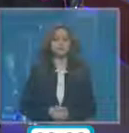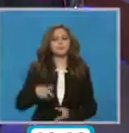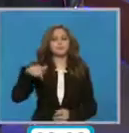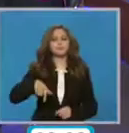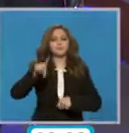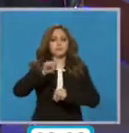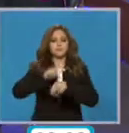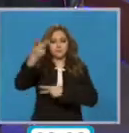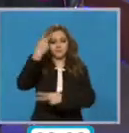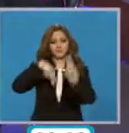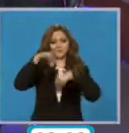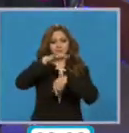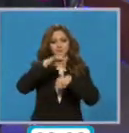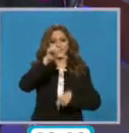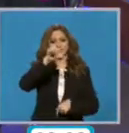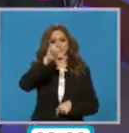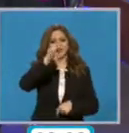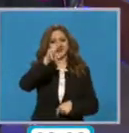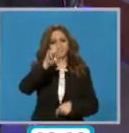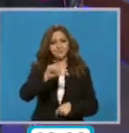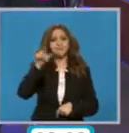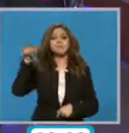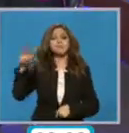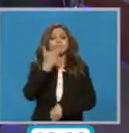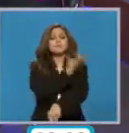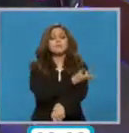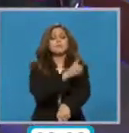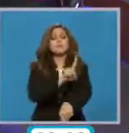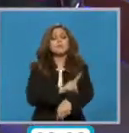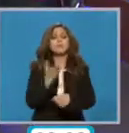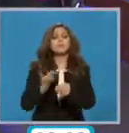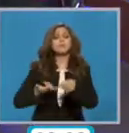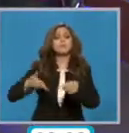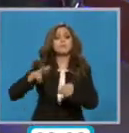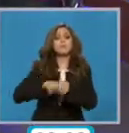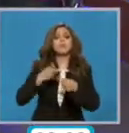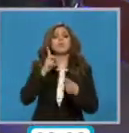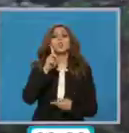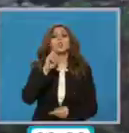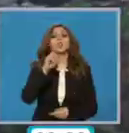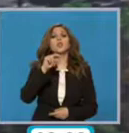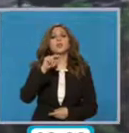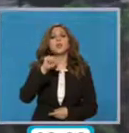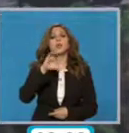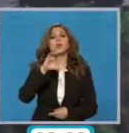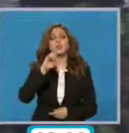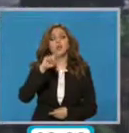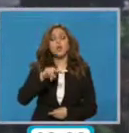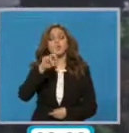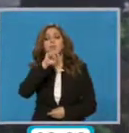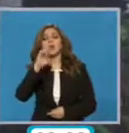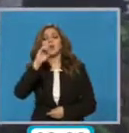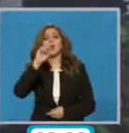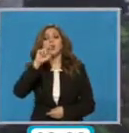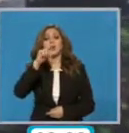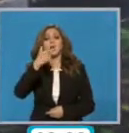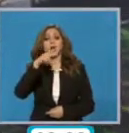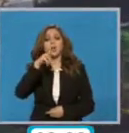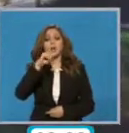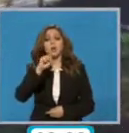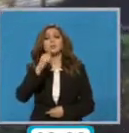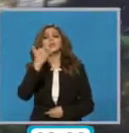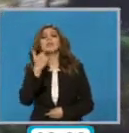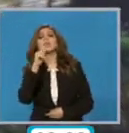Está con nosotros la doctora Lina Portillo Mendoza. Ella es coordinadora hospitalaria de donación de órganos y tejidos del Hospital de la Cruz Roja